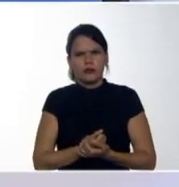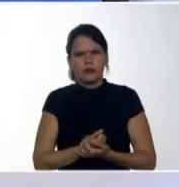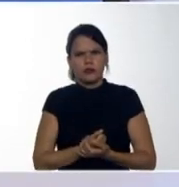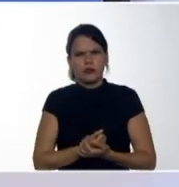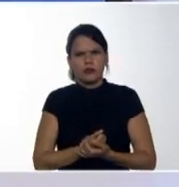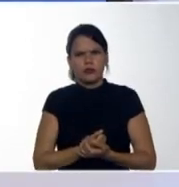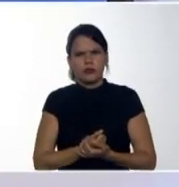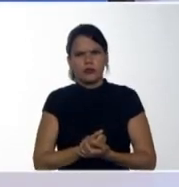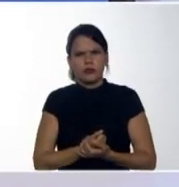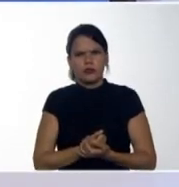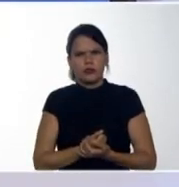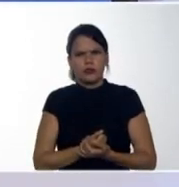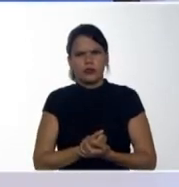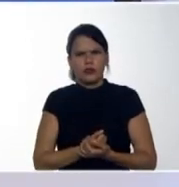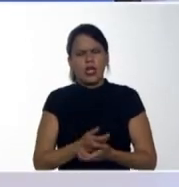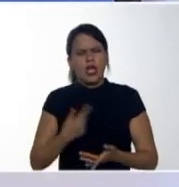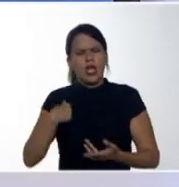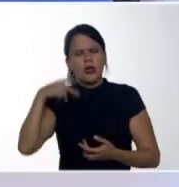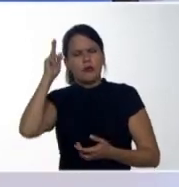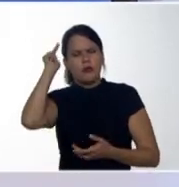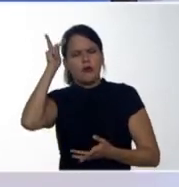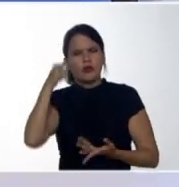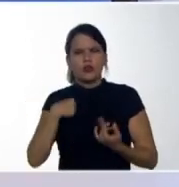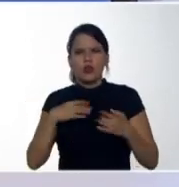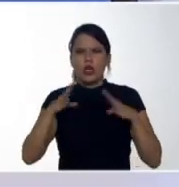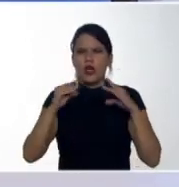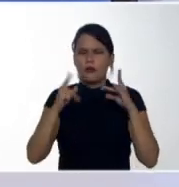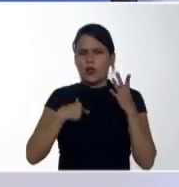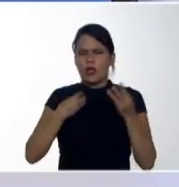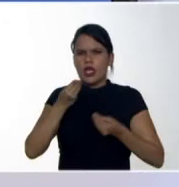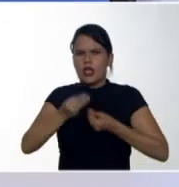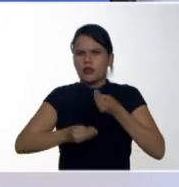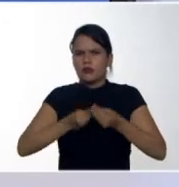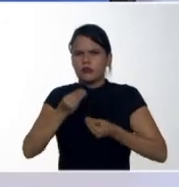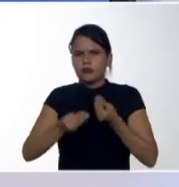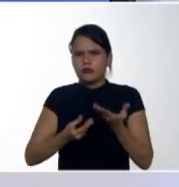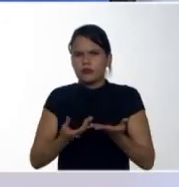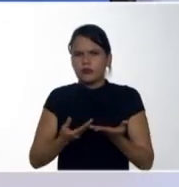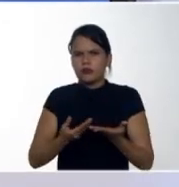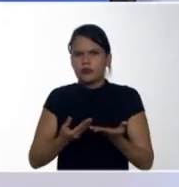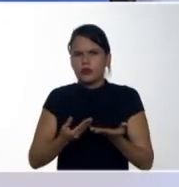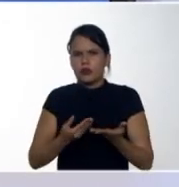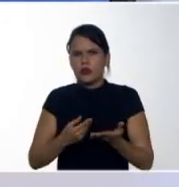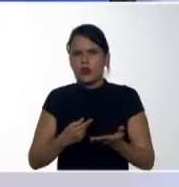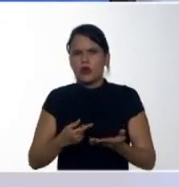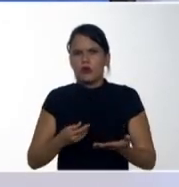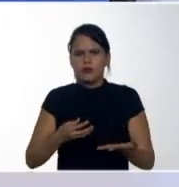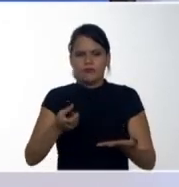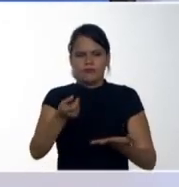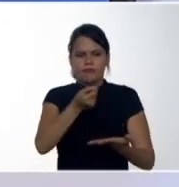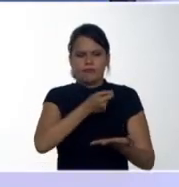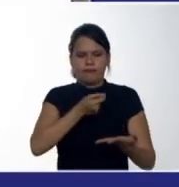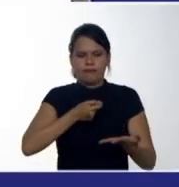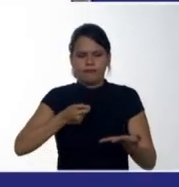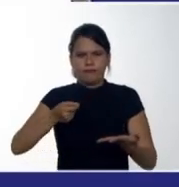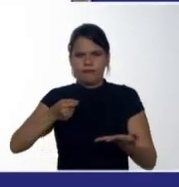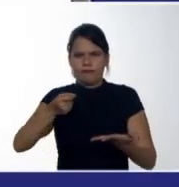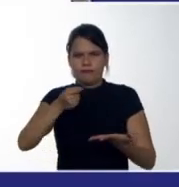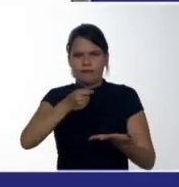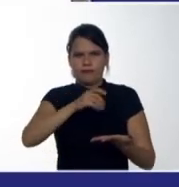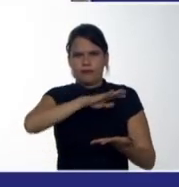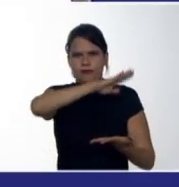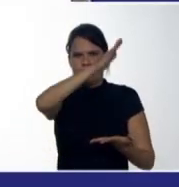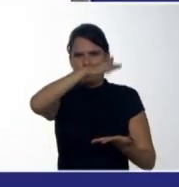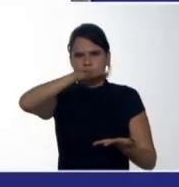Al respecto, el docente habló acerca de la elaboración de una cartografía. Esta cartografía la podemos hacer